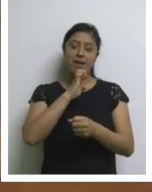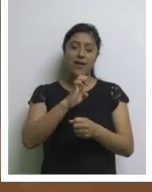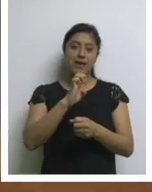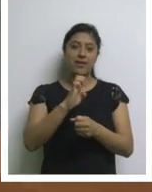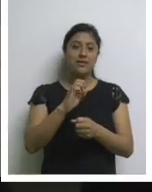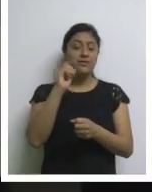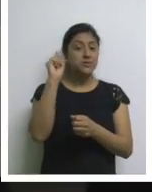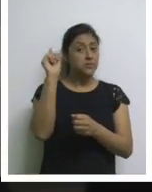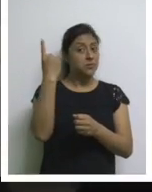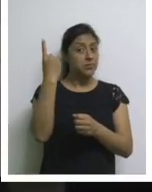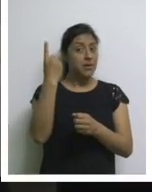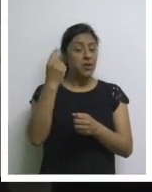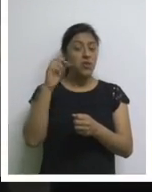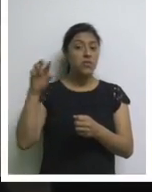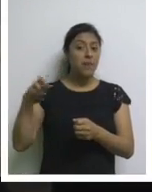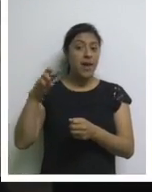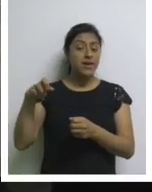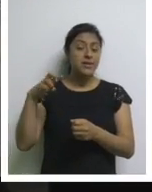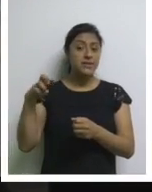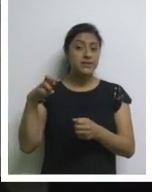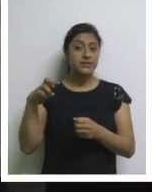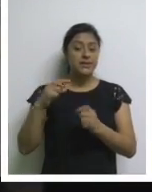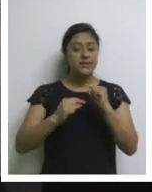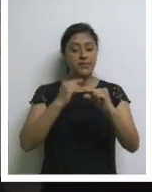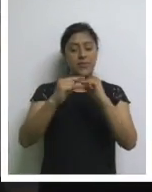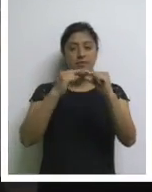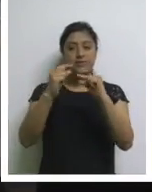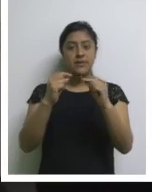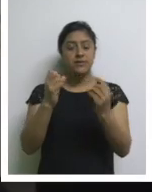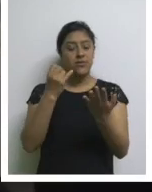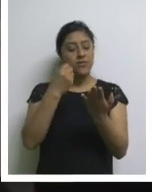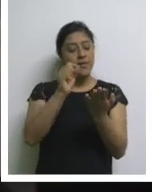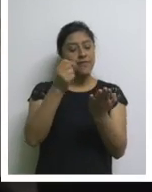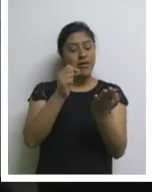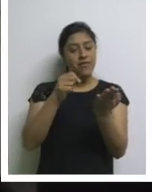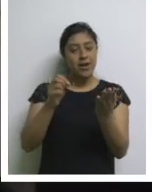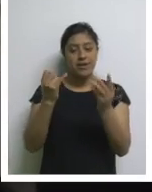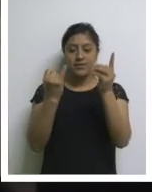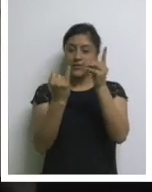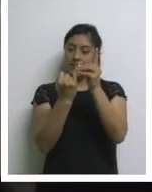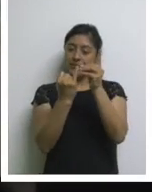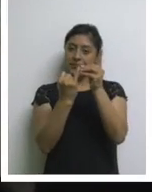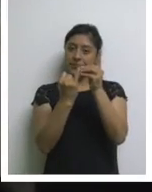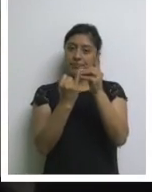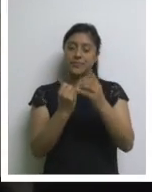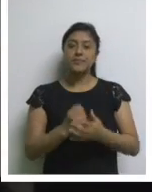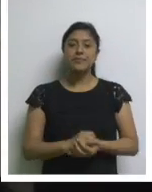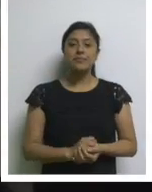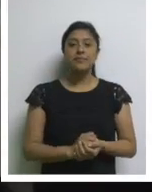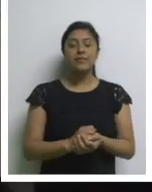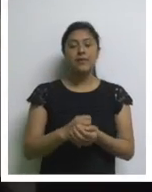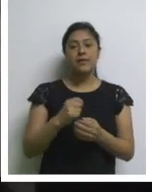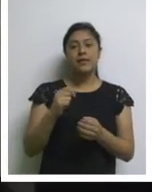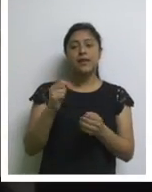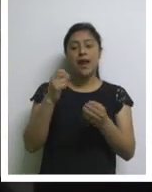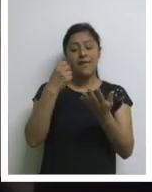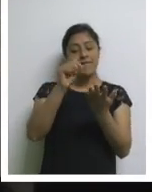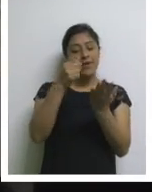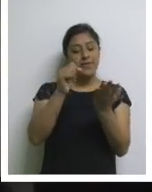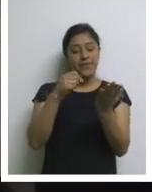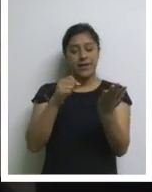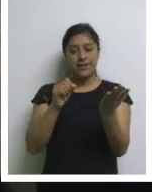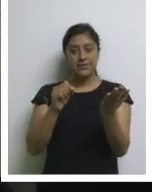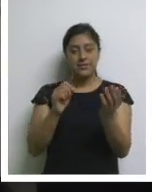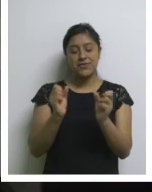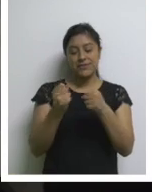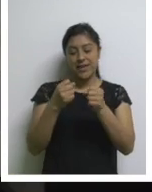en implementar dos biometrías como parte de su proceso de verificación para la emisión de un documento de identificación. Para ello, la